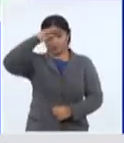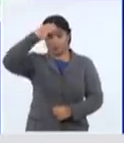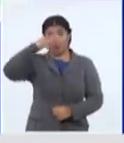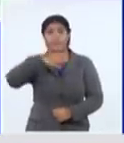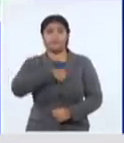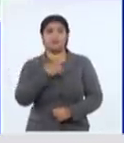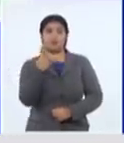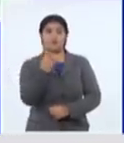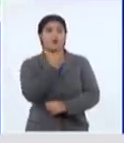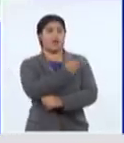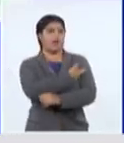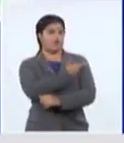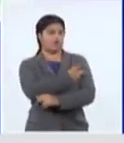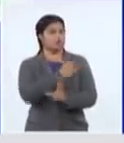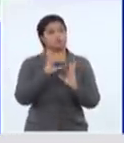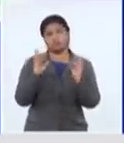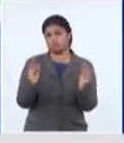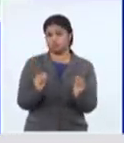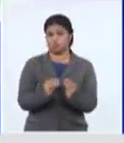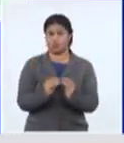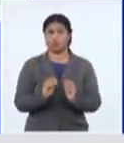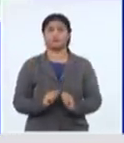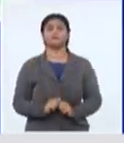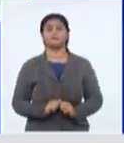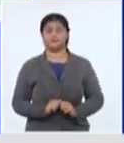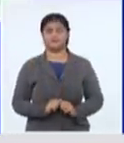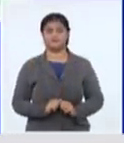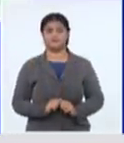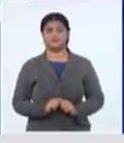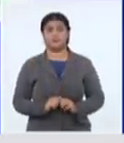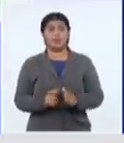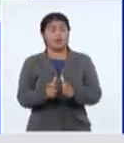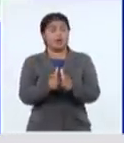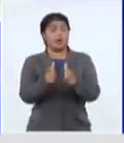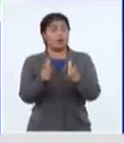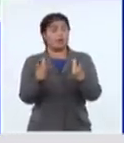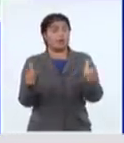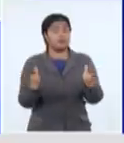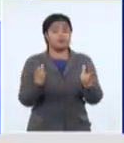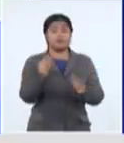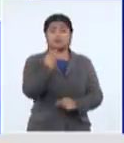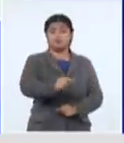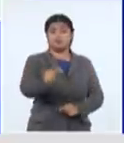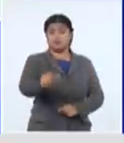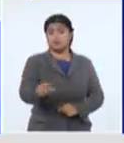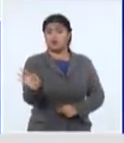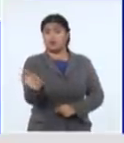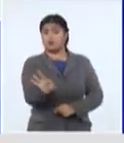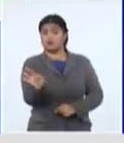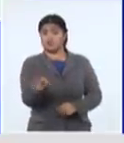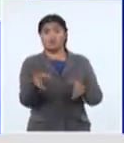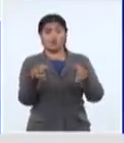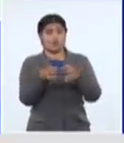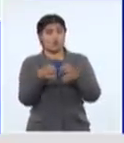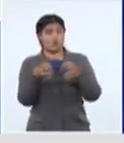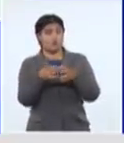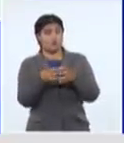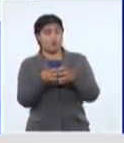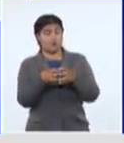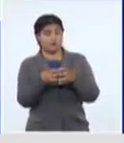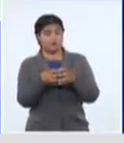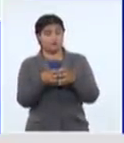continuación, donde ya se ha incrementado el porciento de personas vacunables